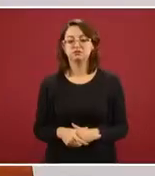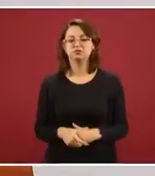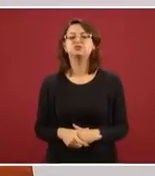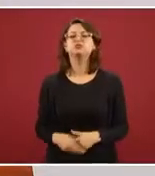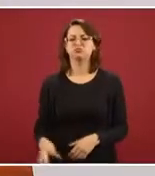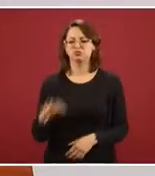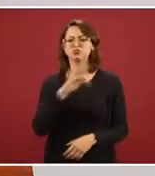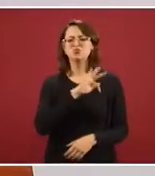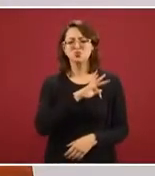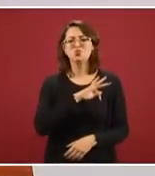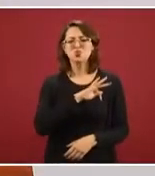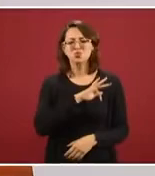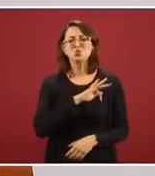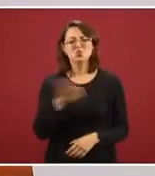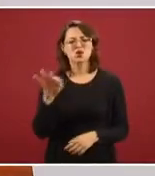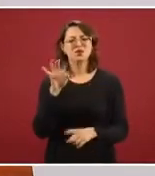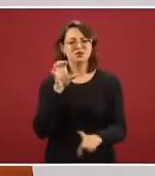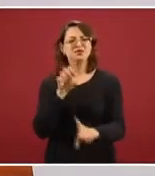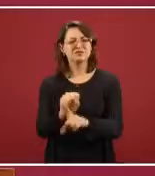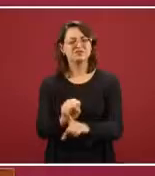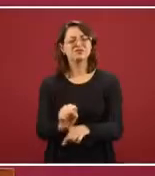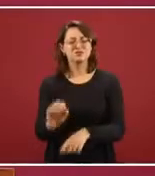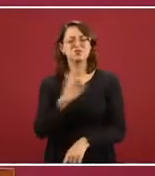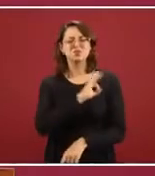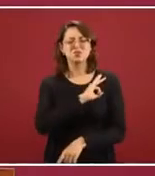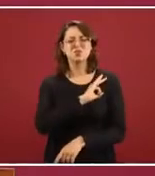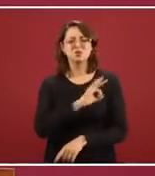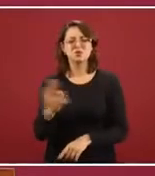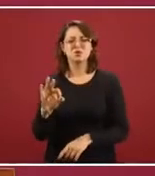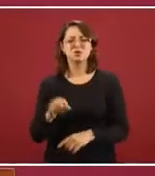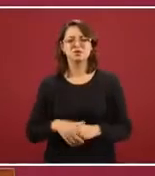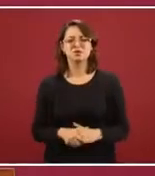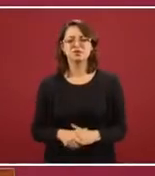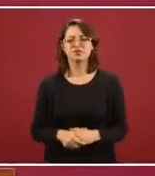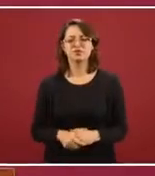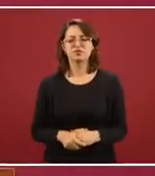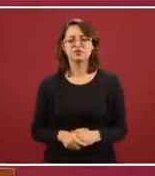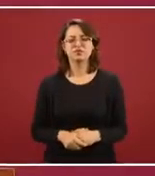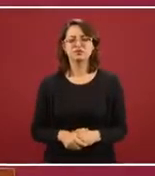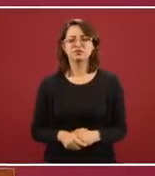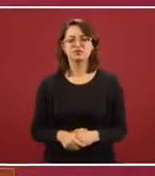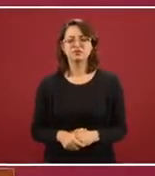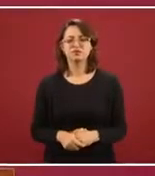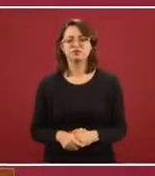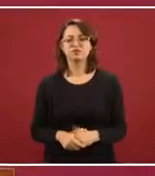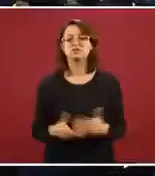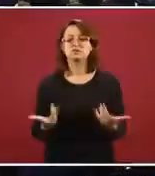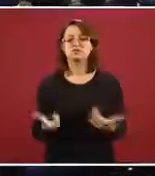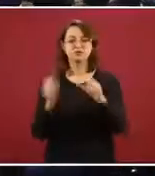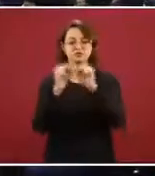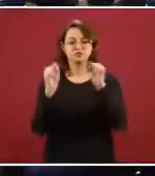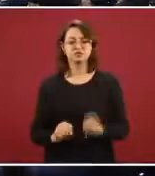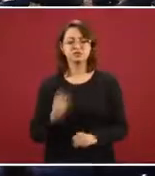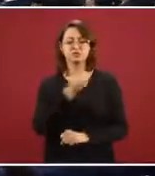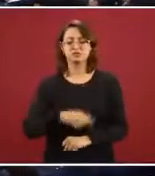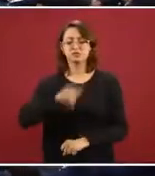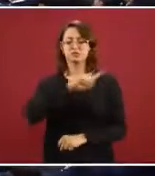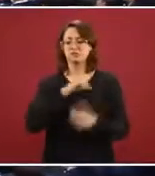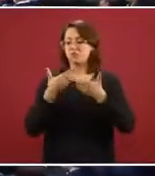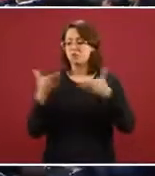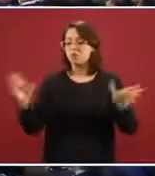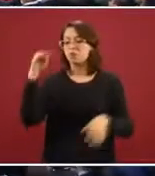puede lograr este propósito tener un buen sistema de salud público